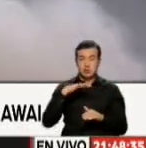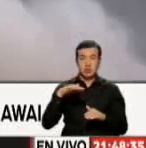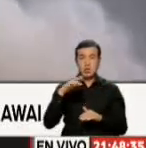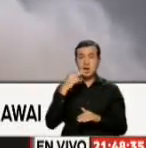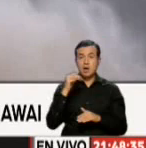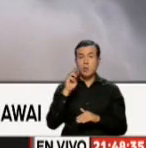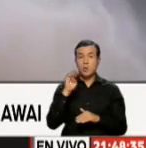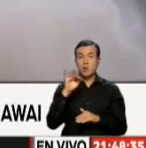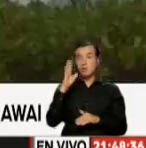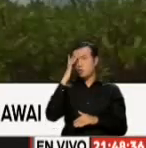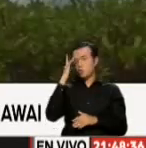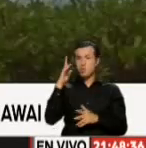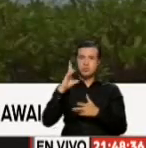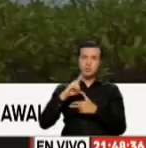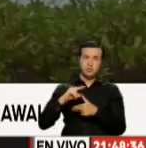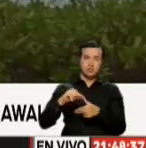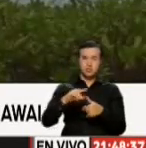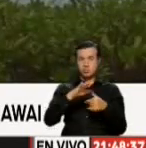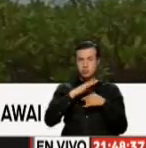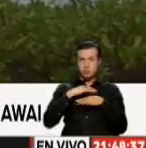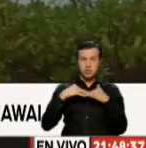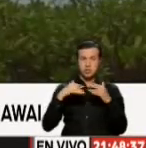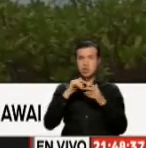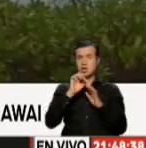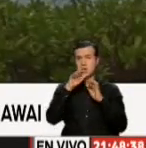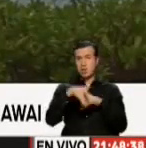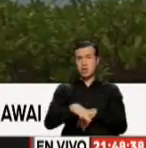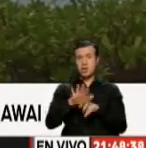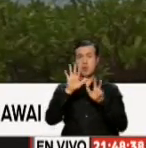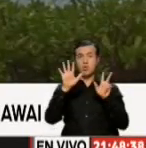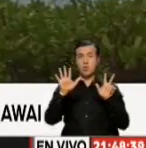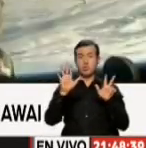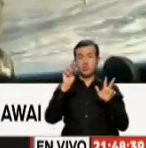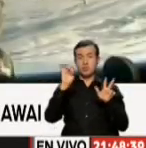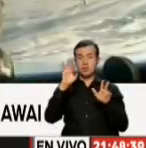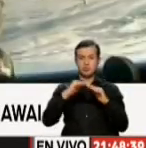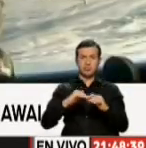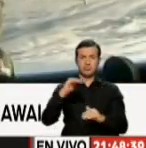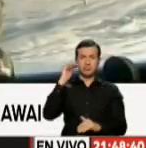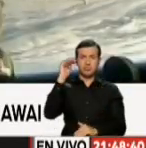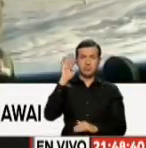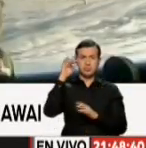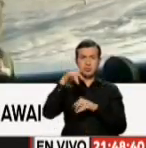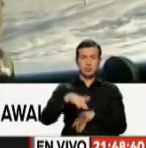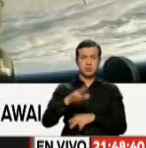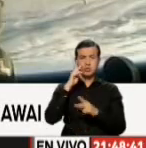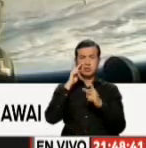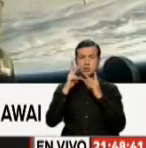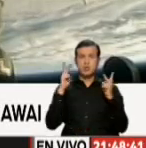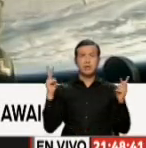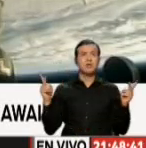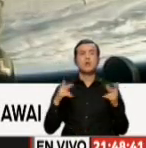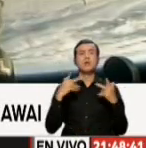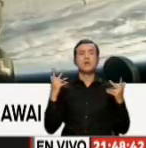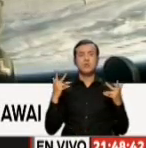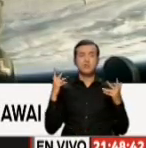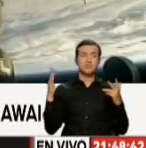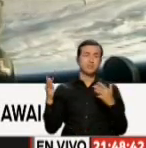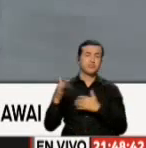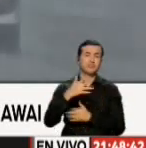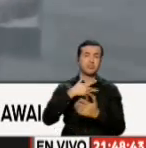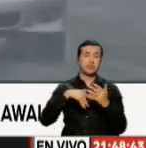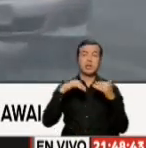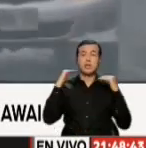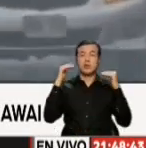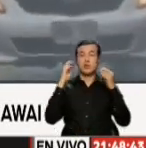Hawái ante la llegada del huracán Lane. Las olas alcanzaron los 8 metros de altura. En imagen satelital se observa el fenómeno de categoría 4